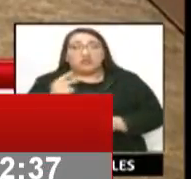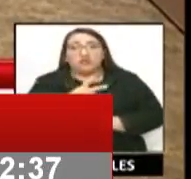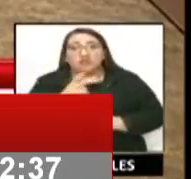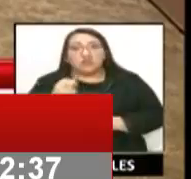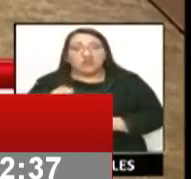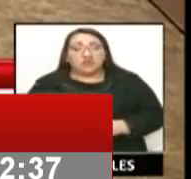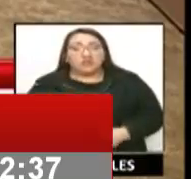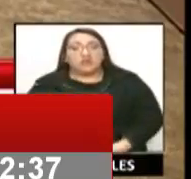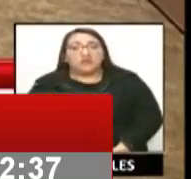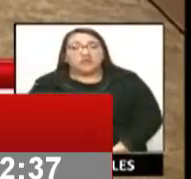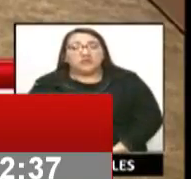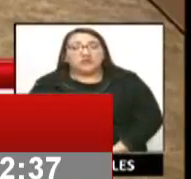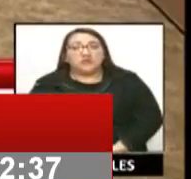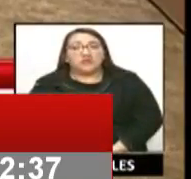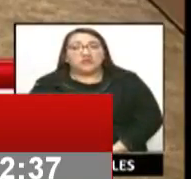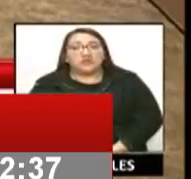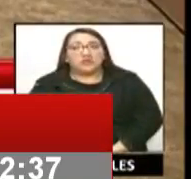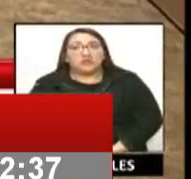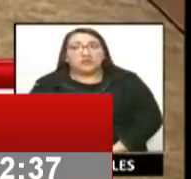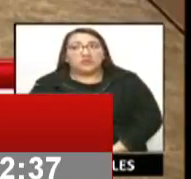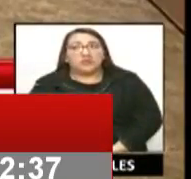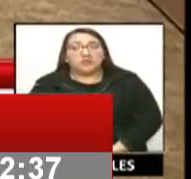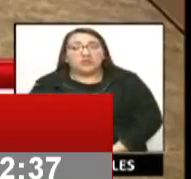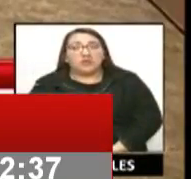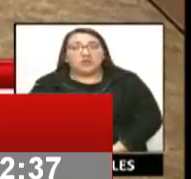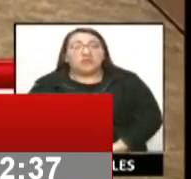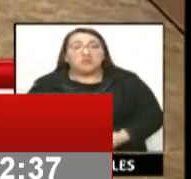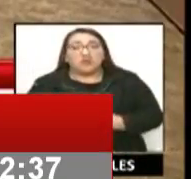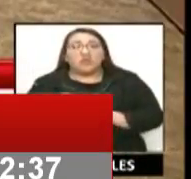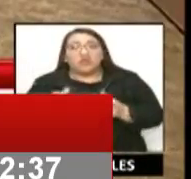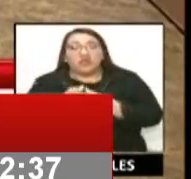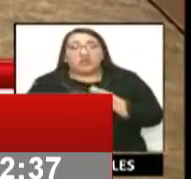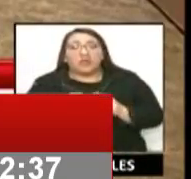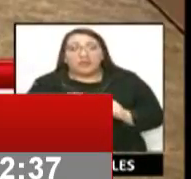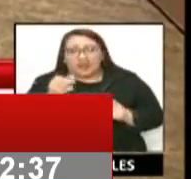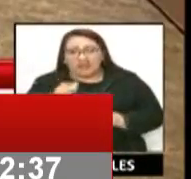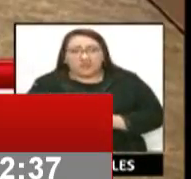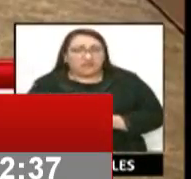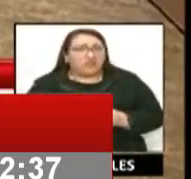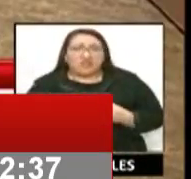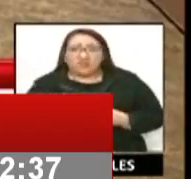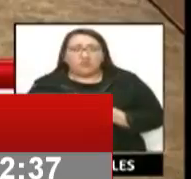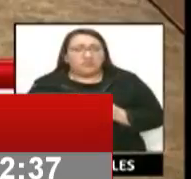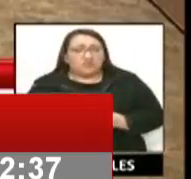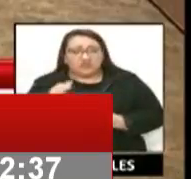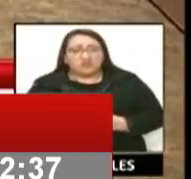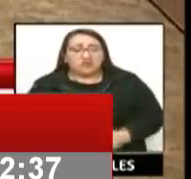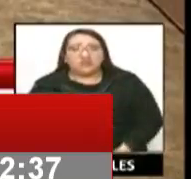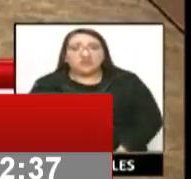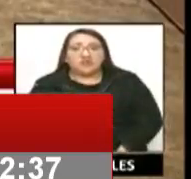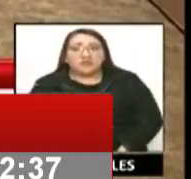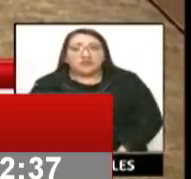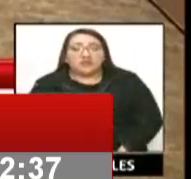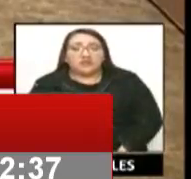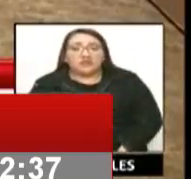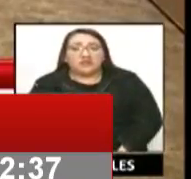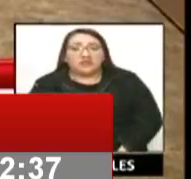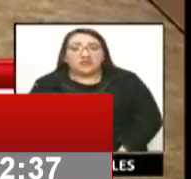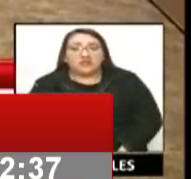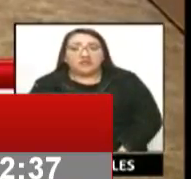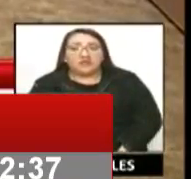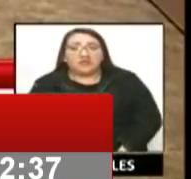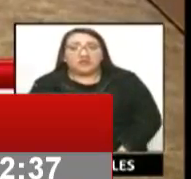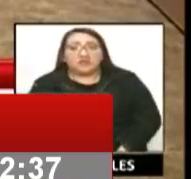Sin embargo, por supuesto, Fuerza Popular, a través de Úrsula Letona, indicó que esto era una limitación a un poder autónomo. En